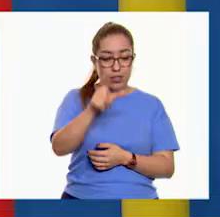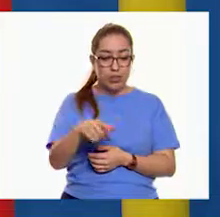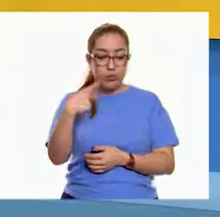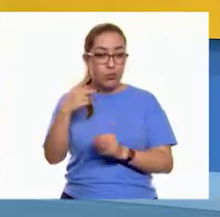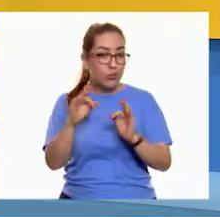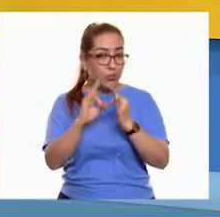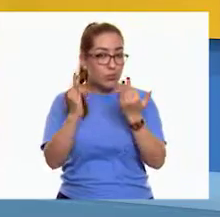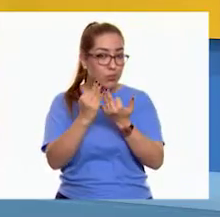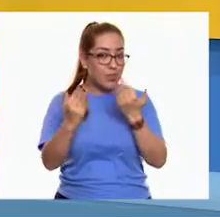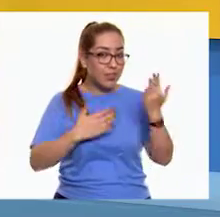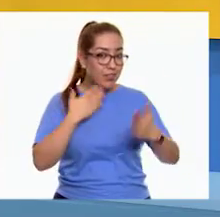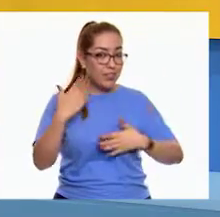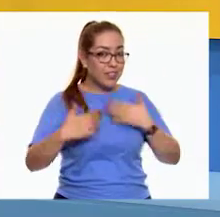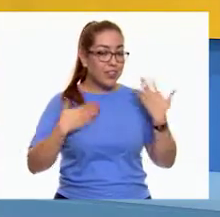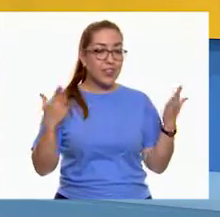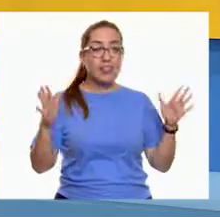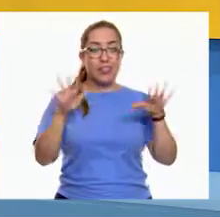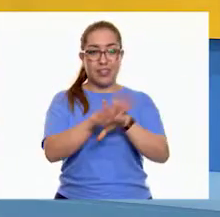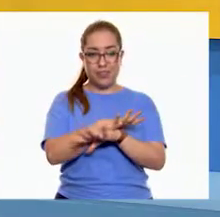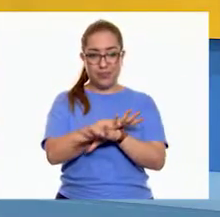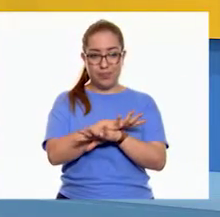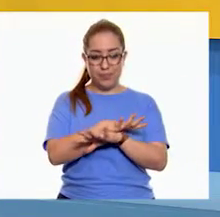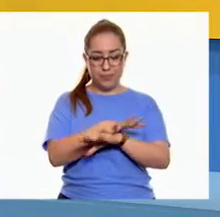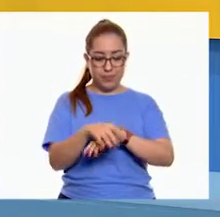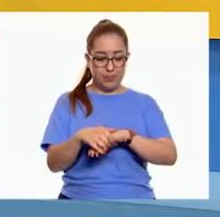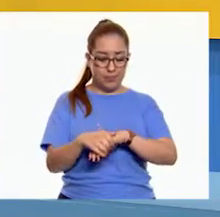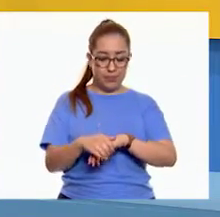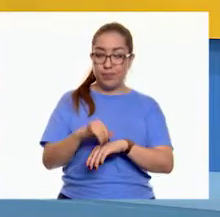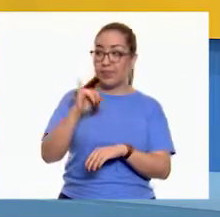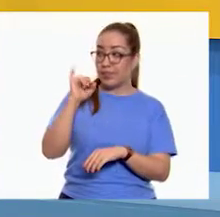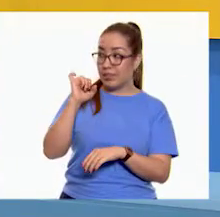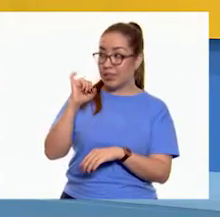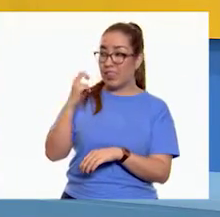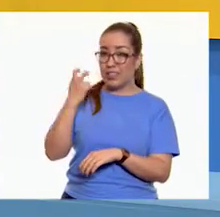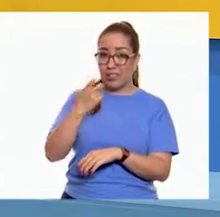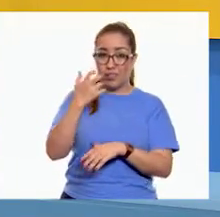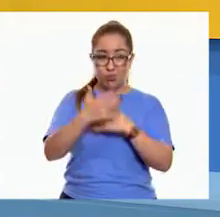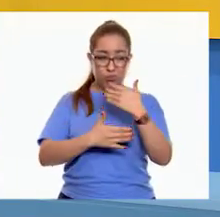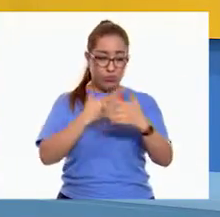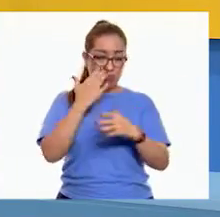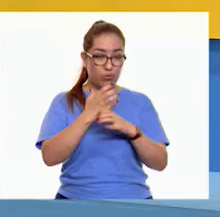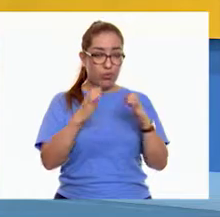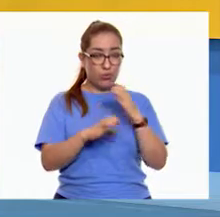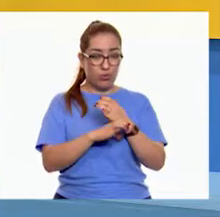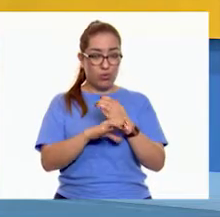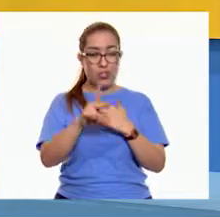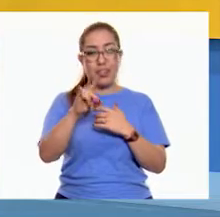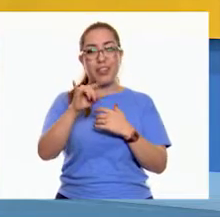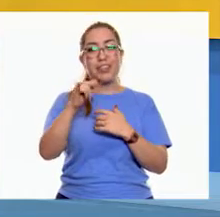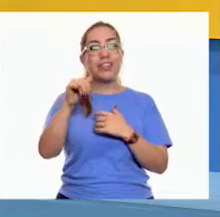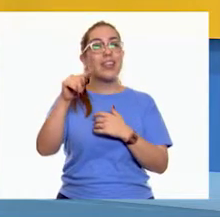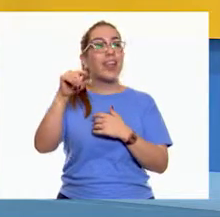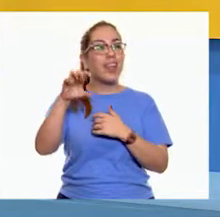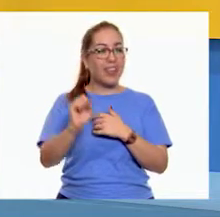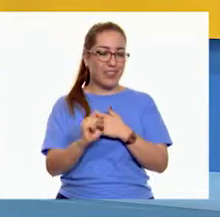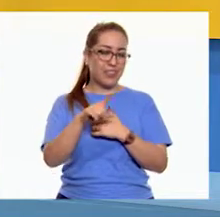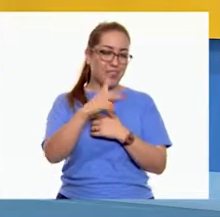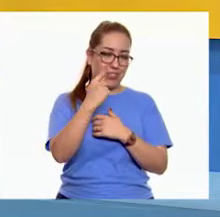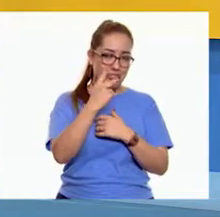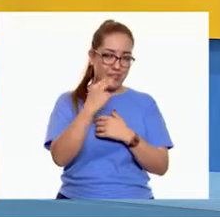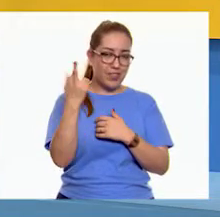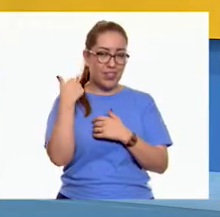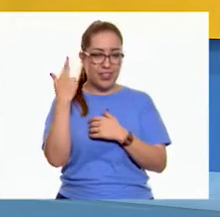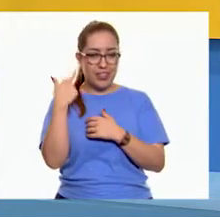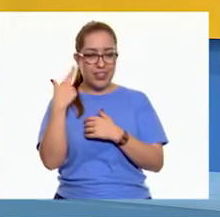divertirse. Sí, y aunque el surgimiento de los medios digitales ha desplazado a la radio y a la televisión también como